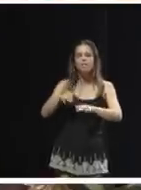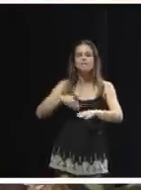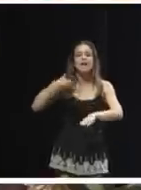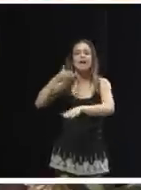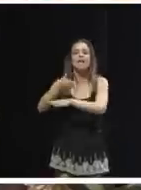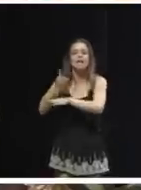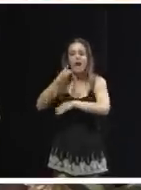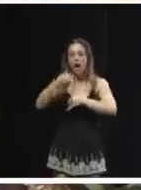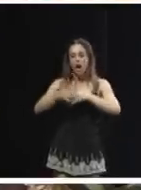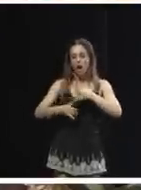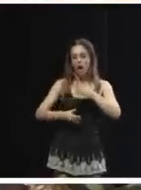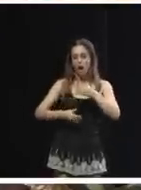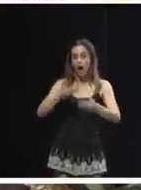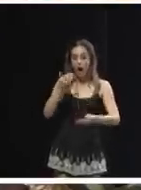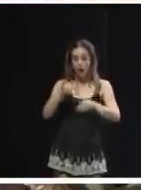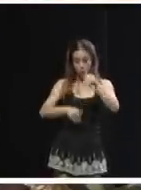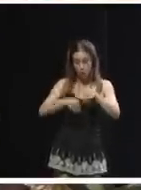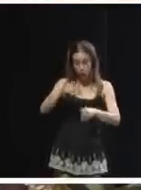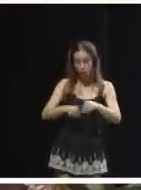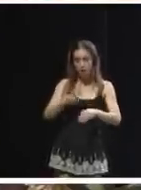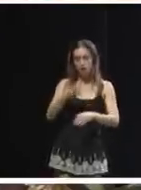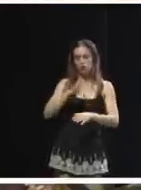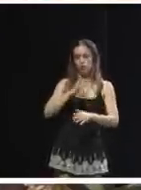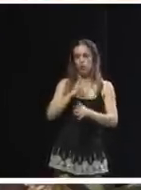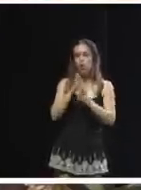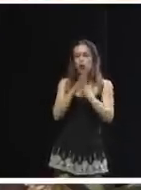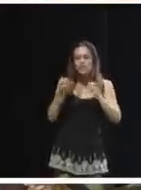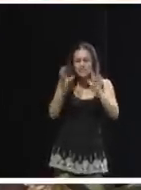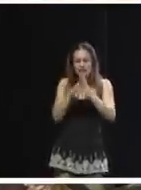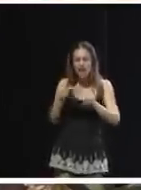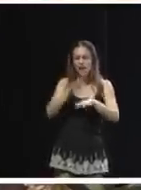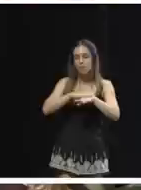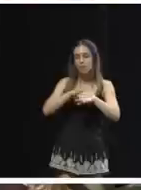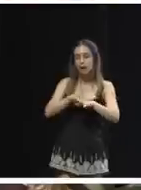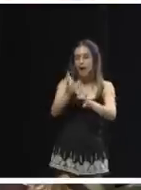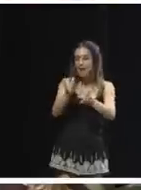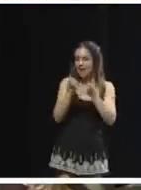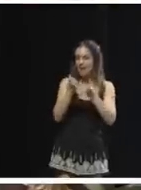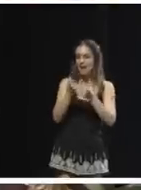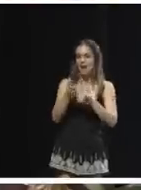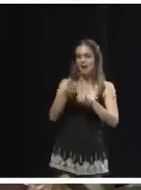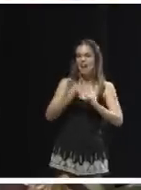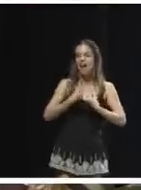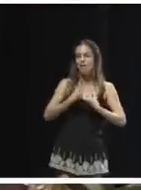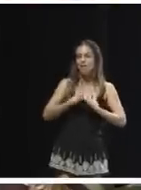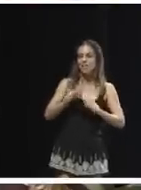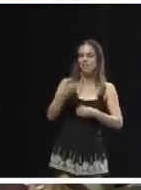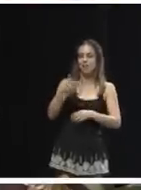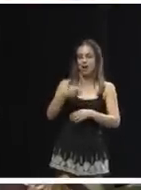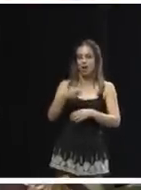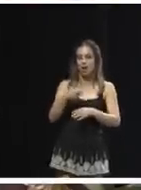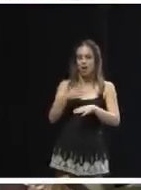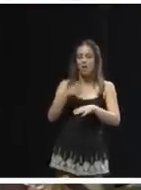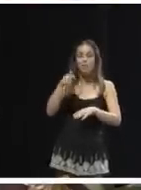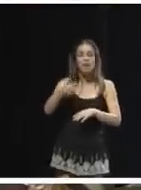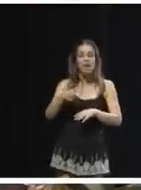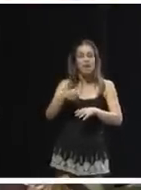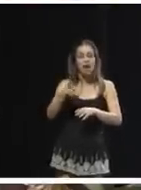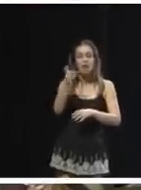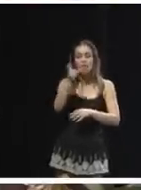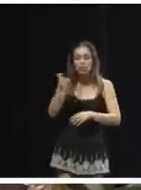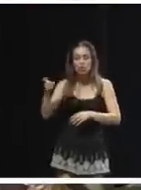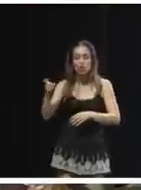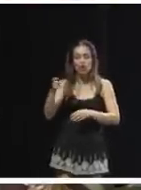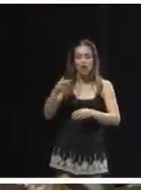con entusiasmo para ganar Doñana, para ganar la vida, para tener posibilidades la gente de la agricultura que vive